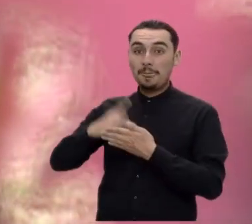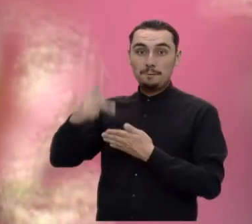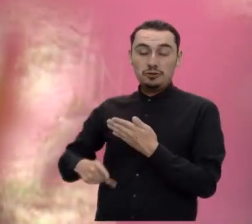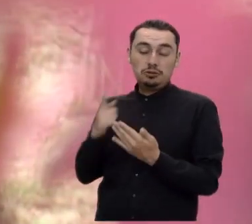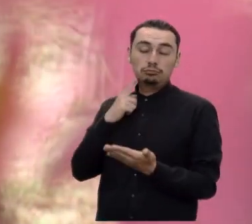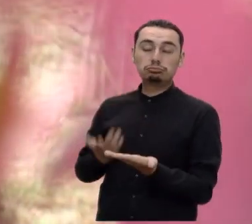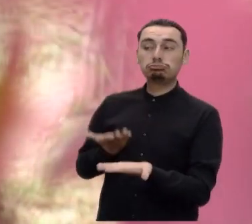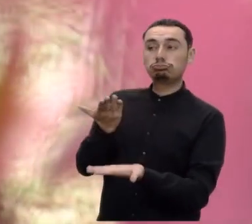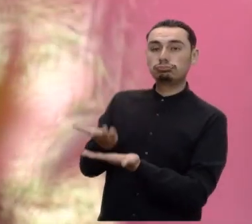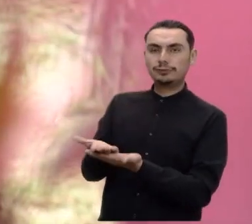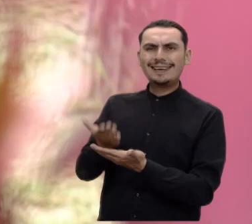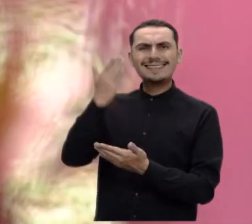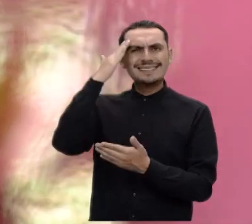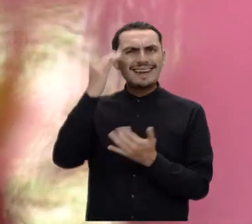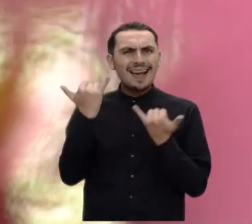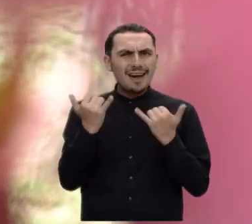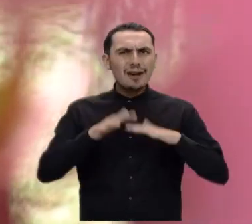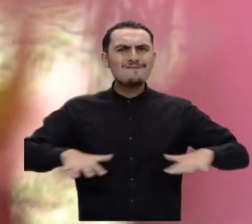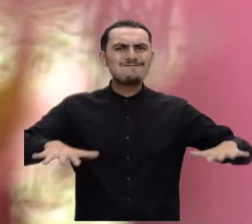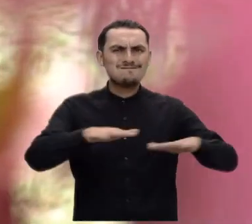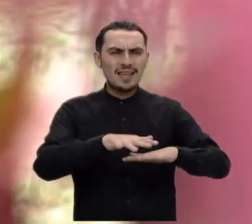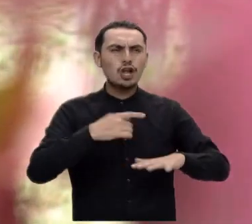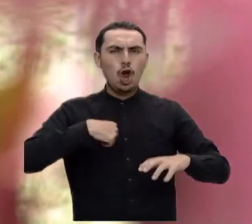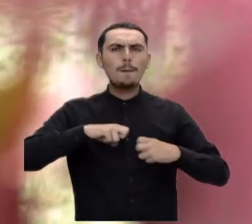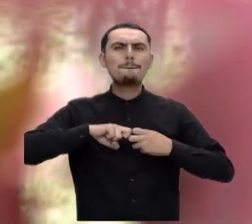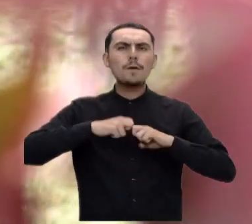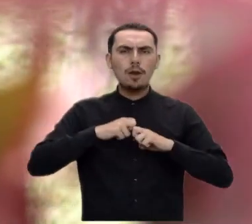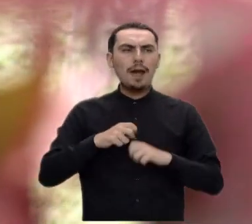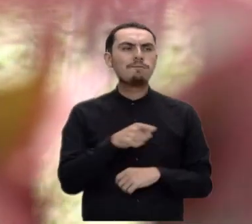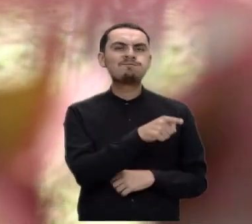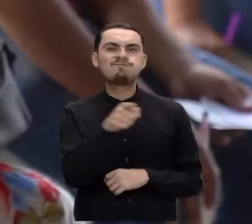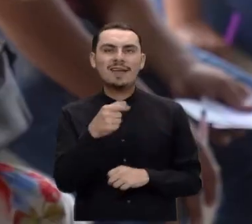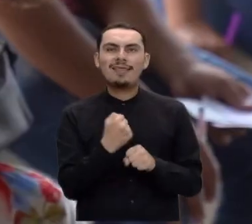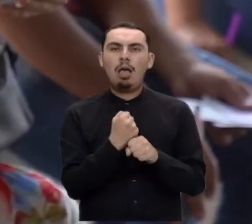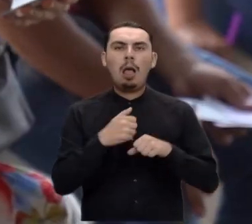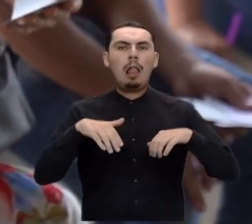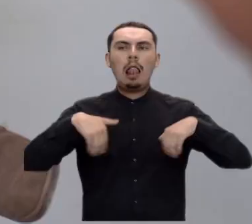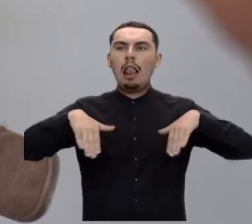proyecto porque nosotros aquí en esta área tenemos un problema de desempleo.